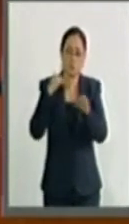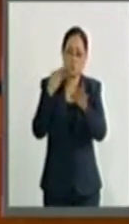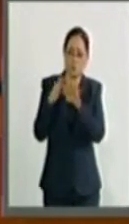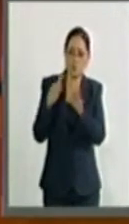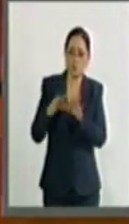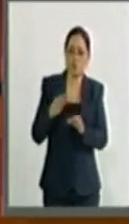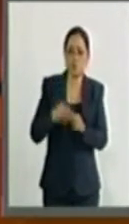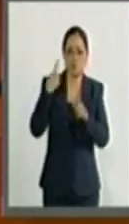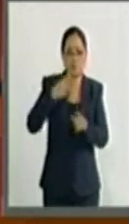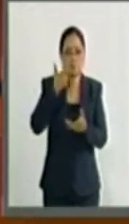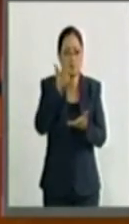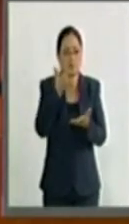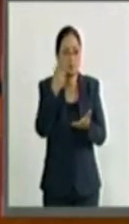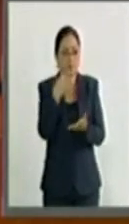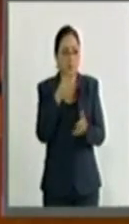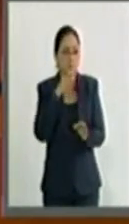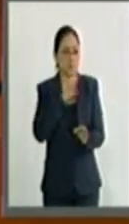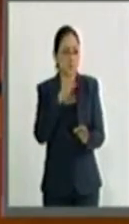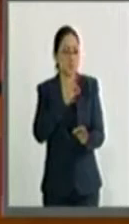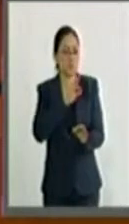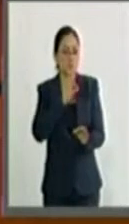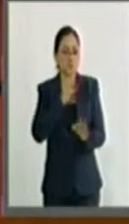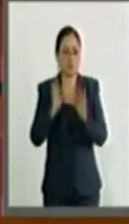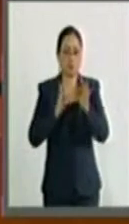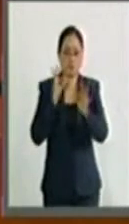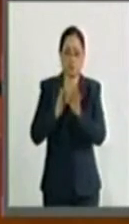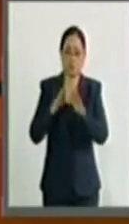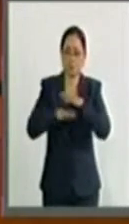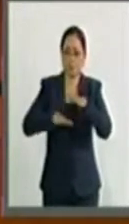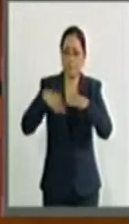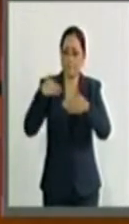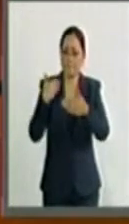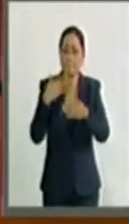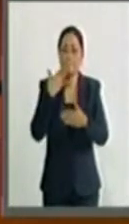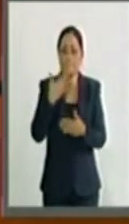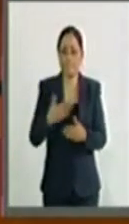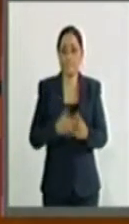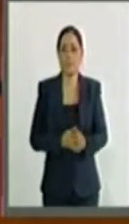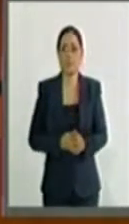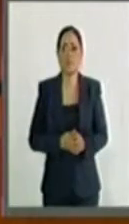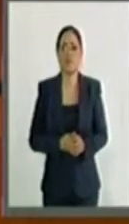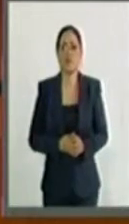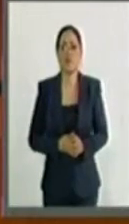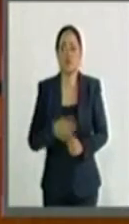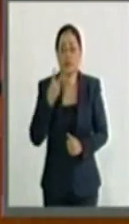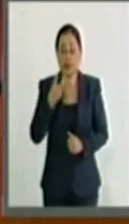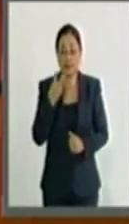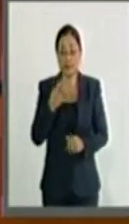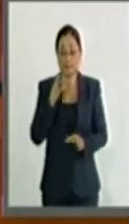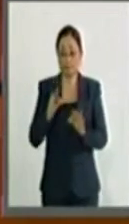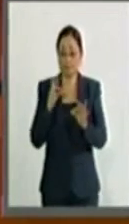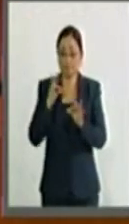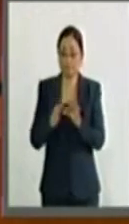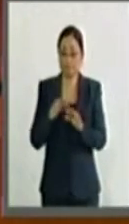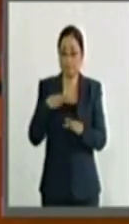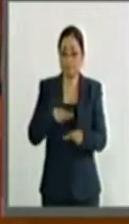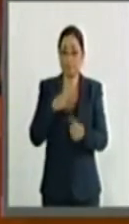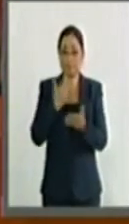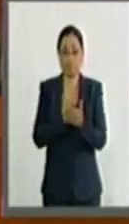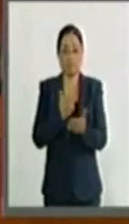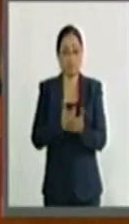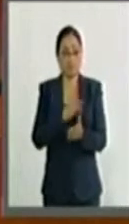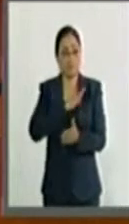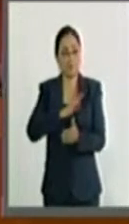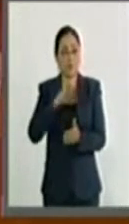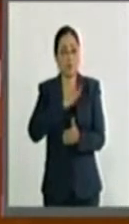a nuestra economía, convencidos que esa solidez macroeconómica permite